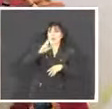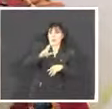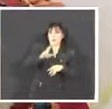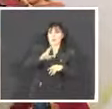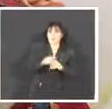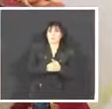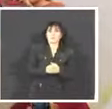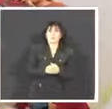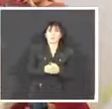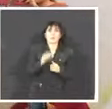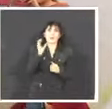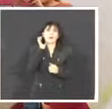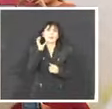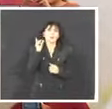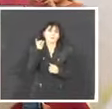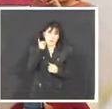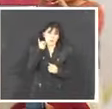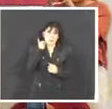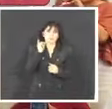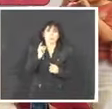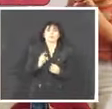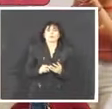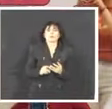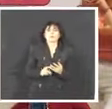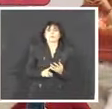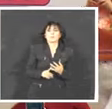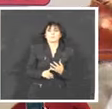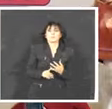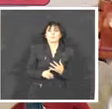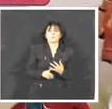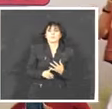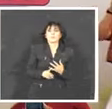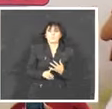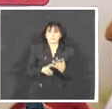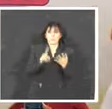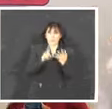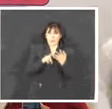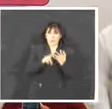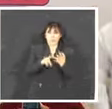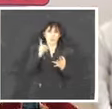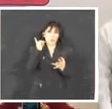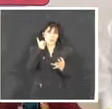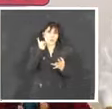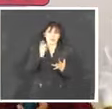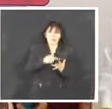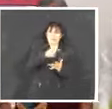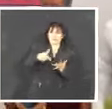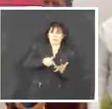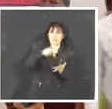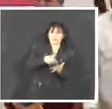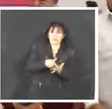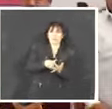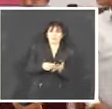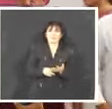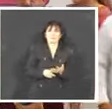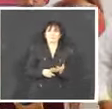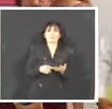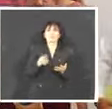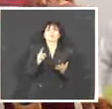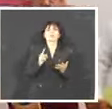mayoría calificada en la Cámara de Diputados. los diputados locales y